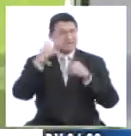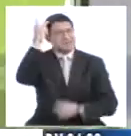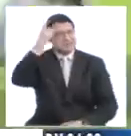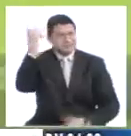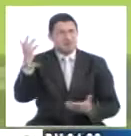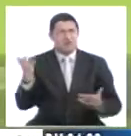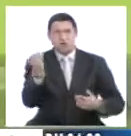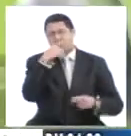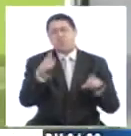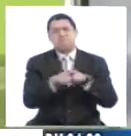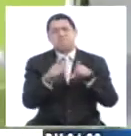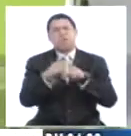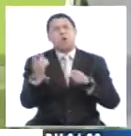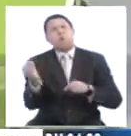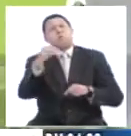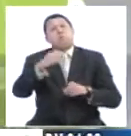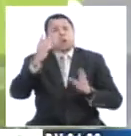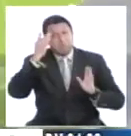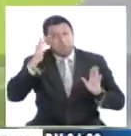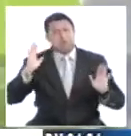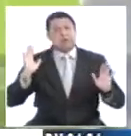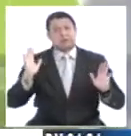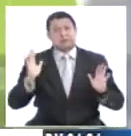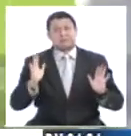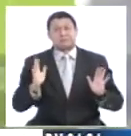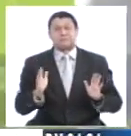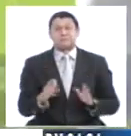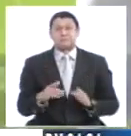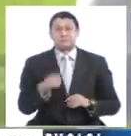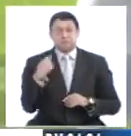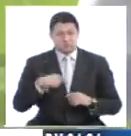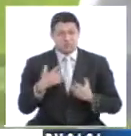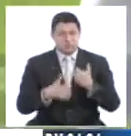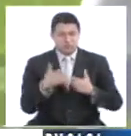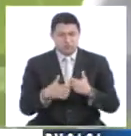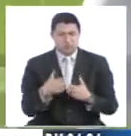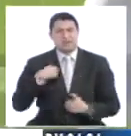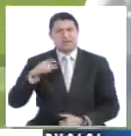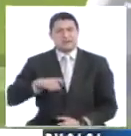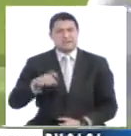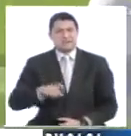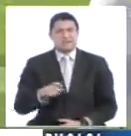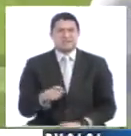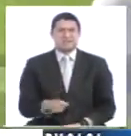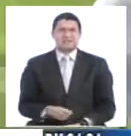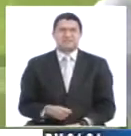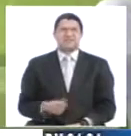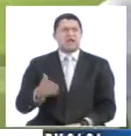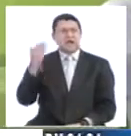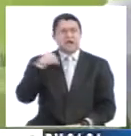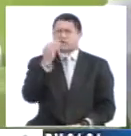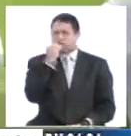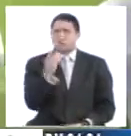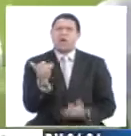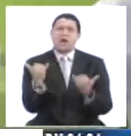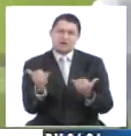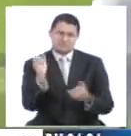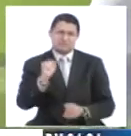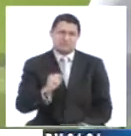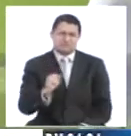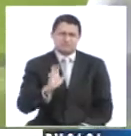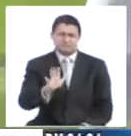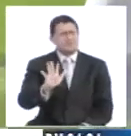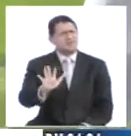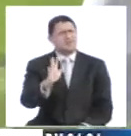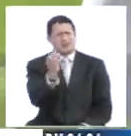sigue comiendo lo mismo y quizá más porque cae dentro de un cuadro en el cual lo que nunca ha comido antes baja con el esfuerzo puesto que